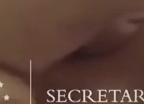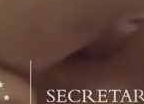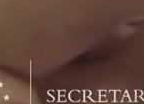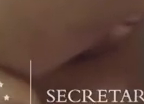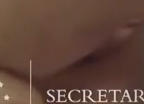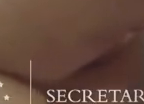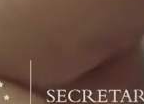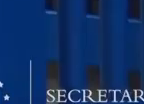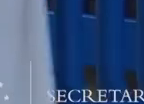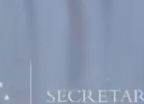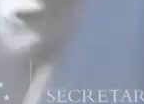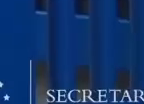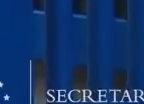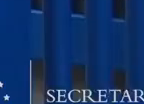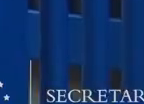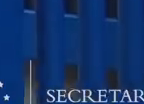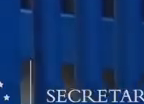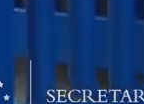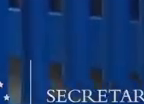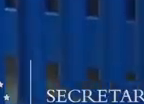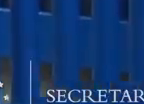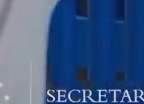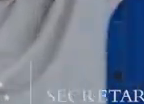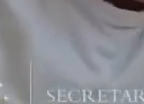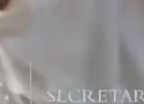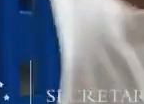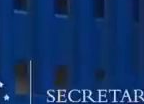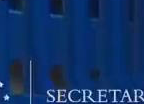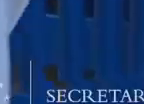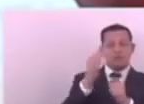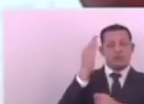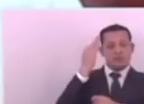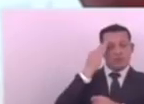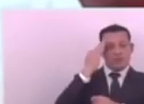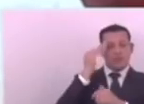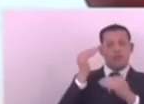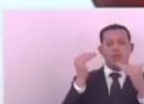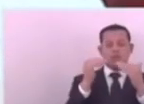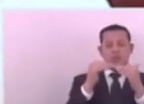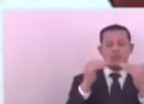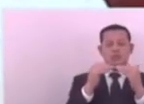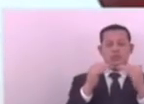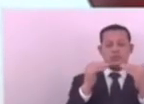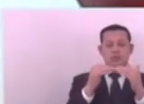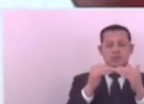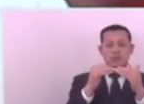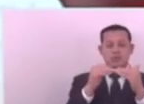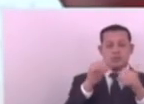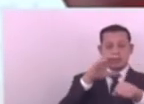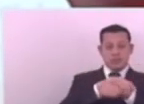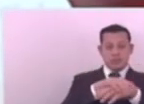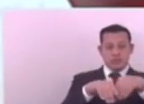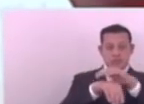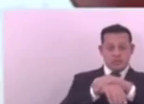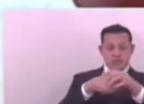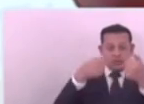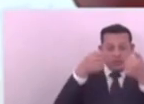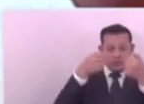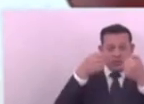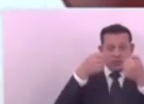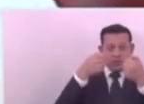el régimen de excepción que está vigente desde hace más de un año Pero sabemos que también en esas capturas